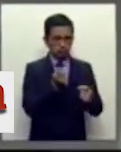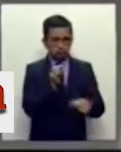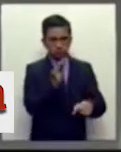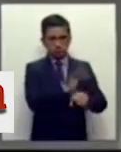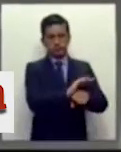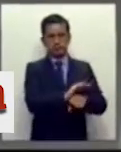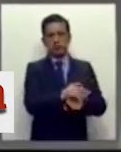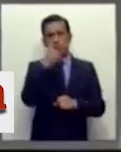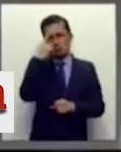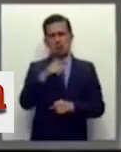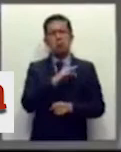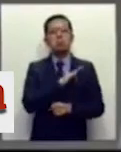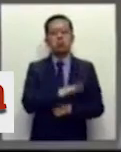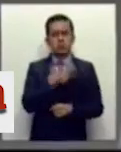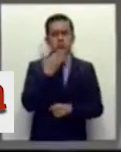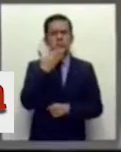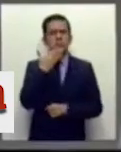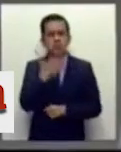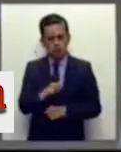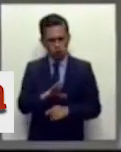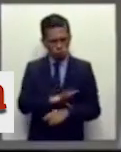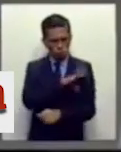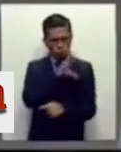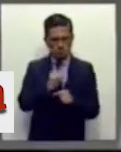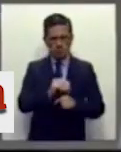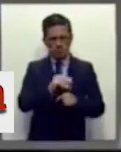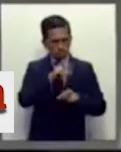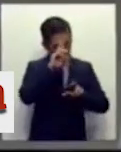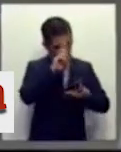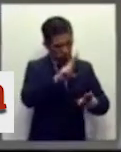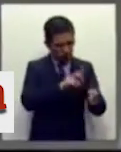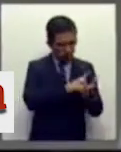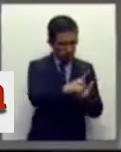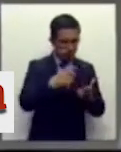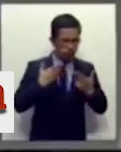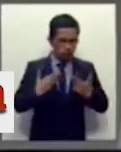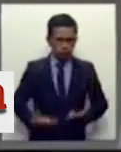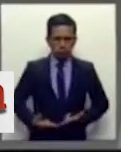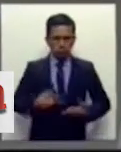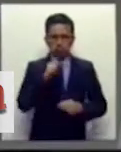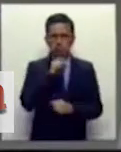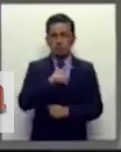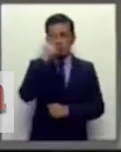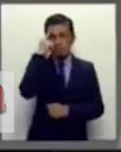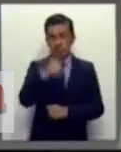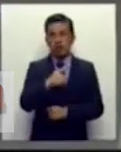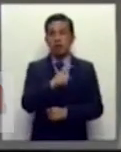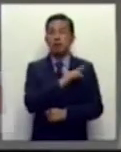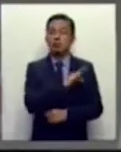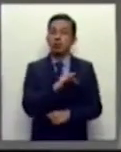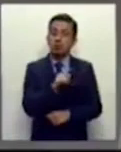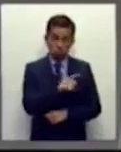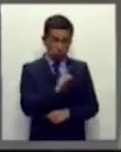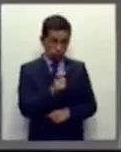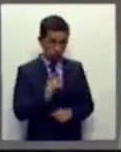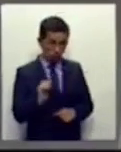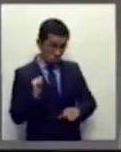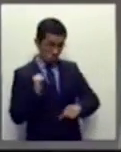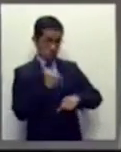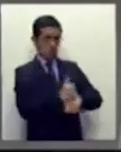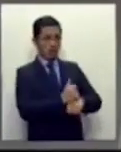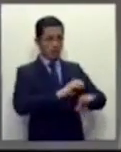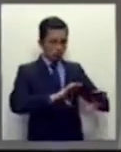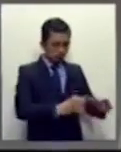pleno reconocimiento de los derechos humanos y al mismo tiempo se tenga la declaratoria del Área Natural Protegida.